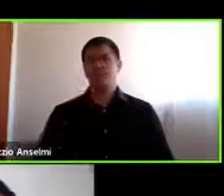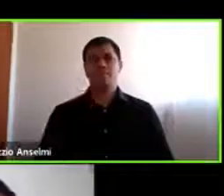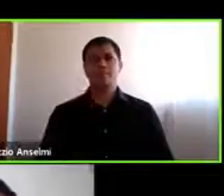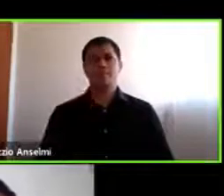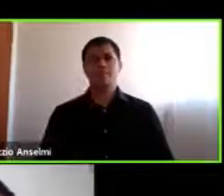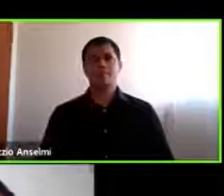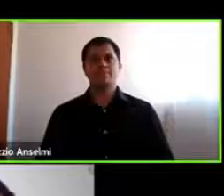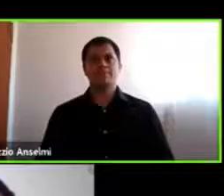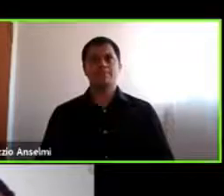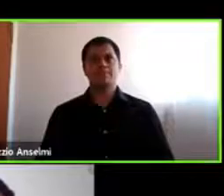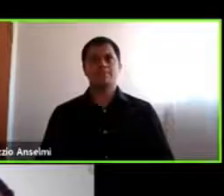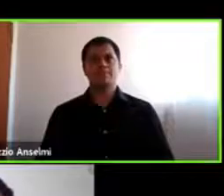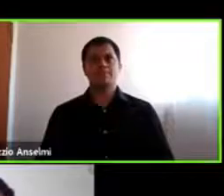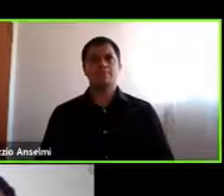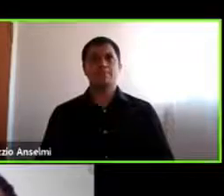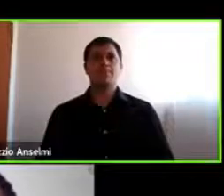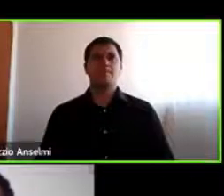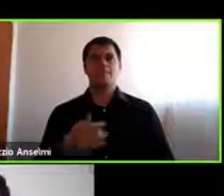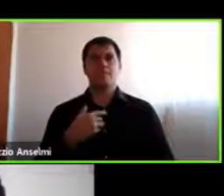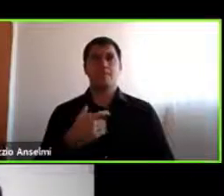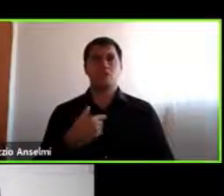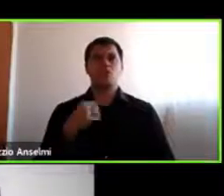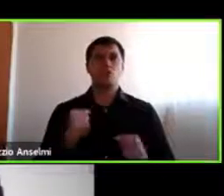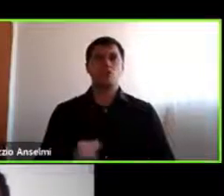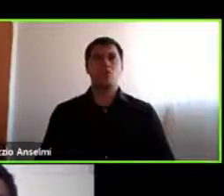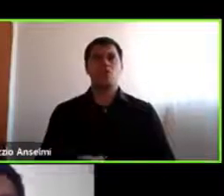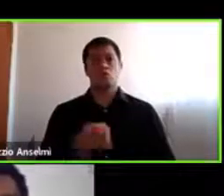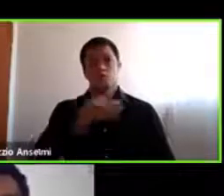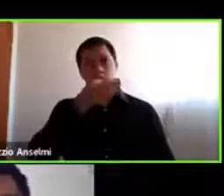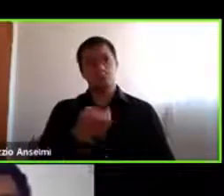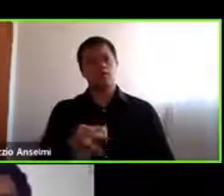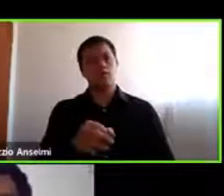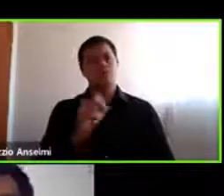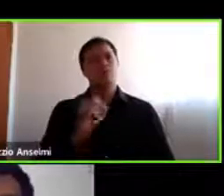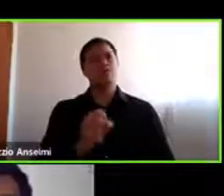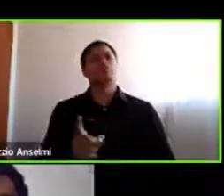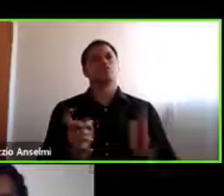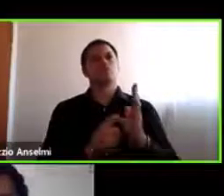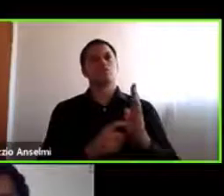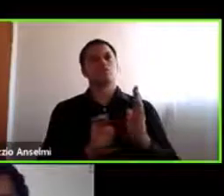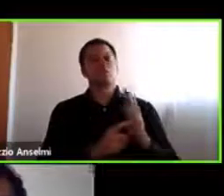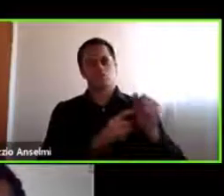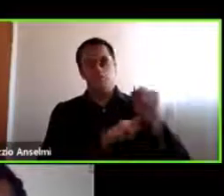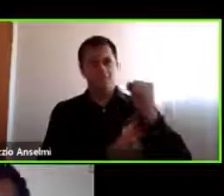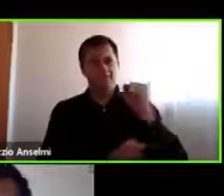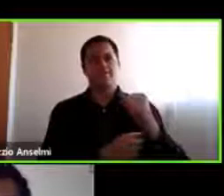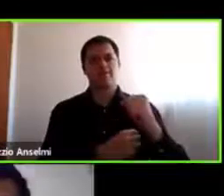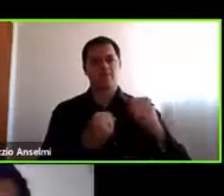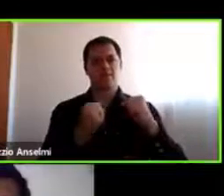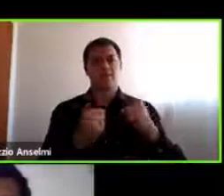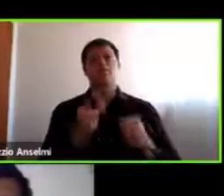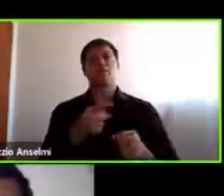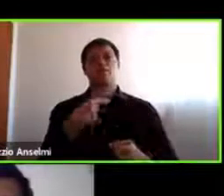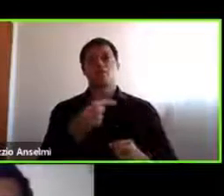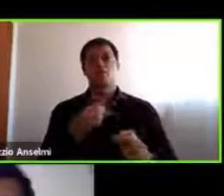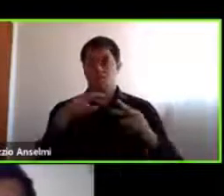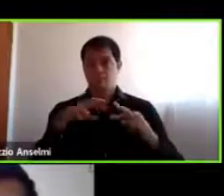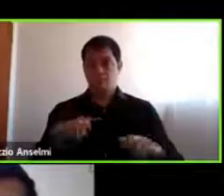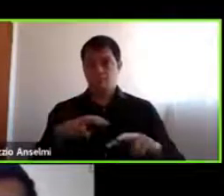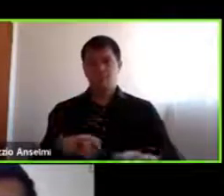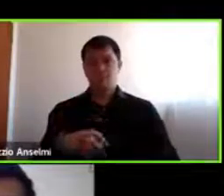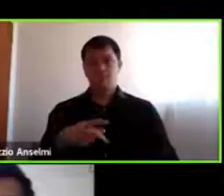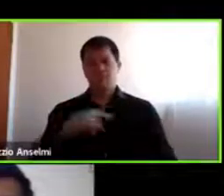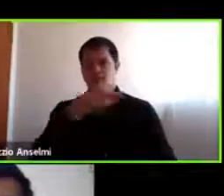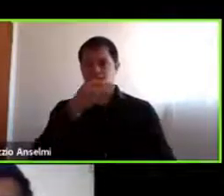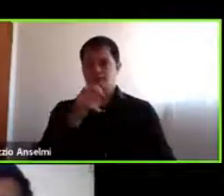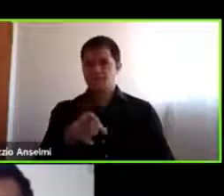Yo puedo yo puedo comentarles precisamente ese era el punto fuerte de la investigación que hicimos ¿no? la idea era poder comprobar la